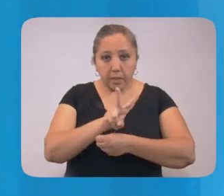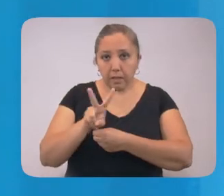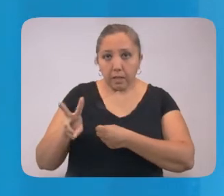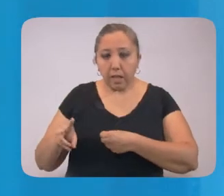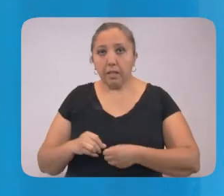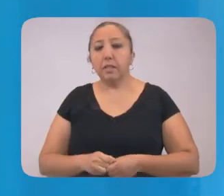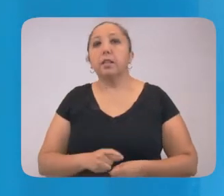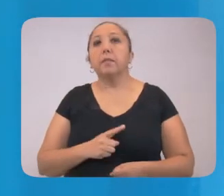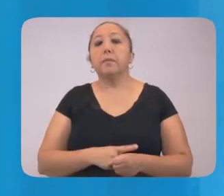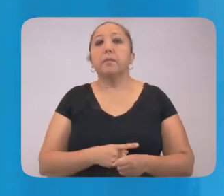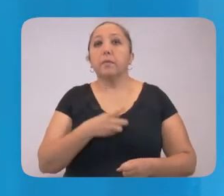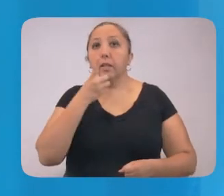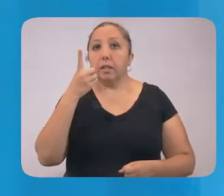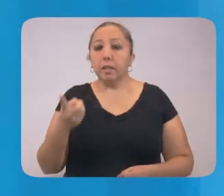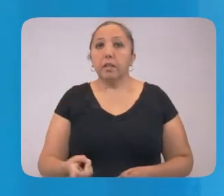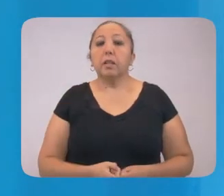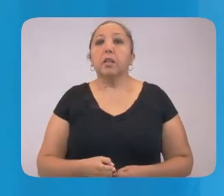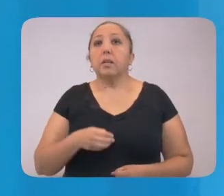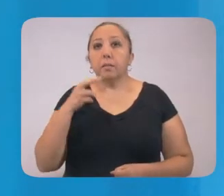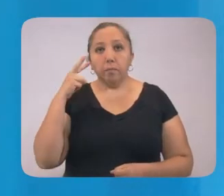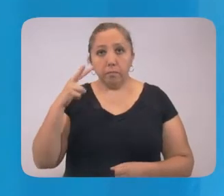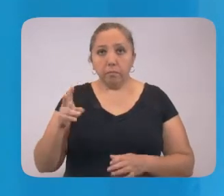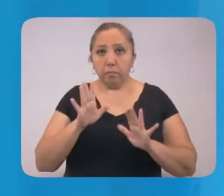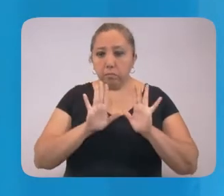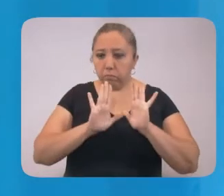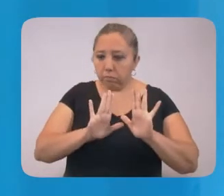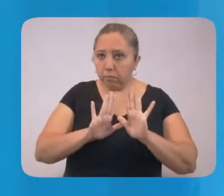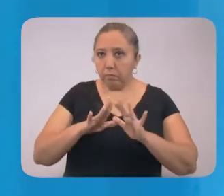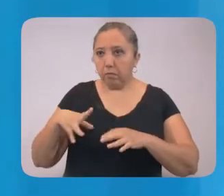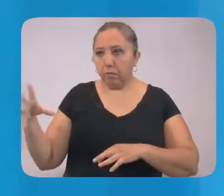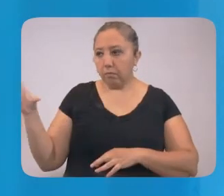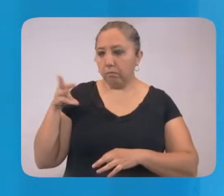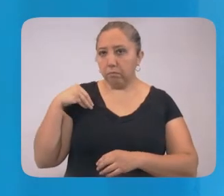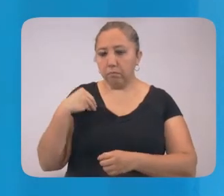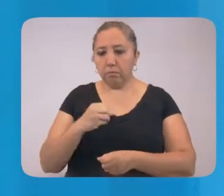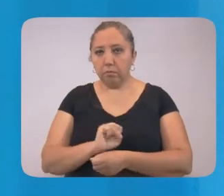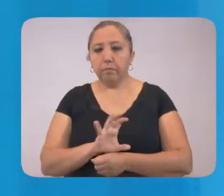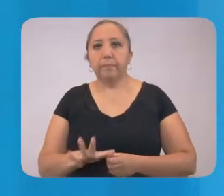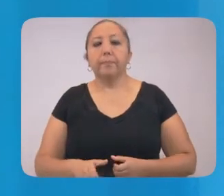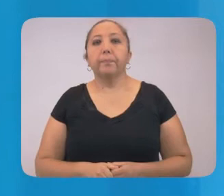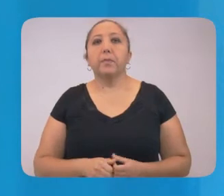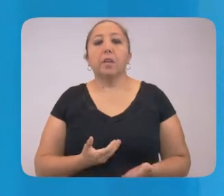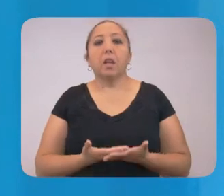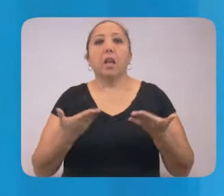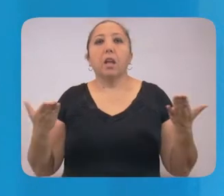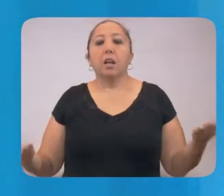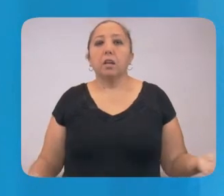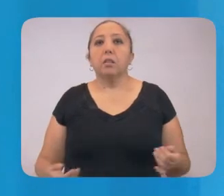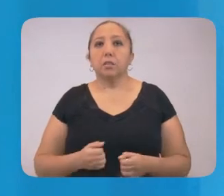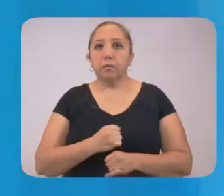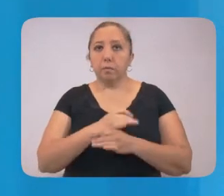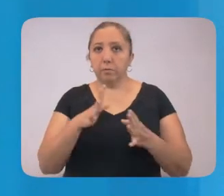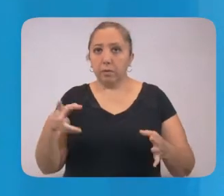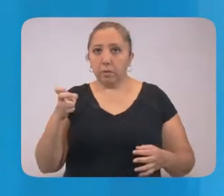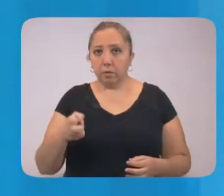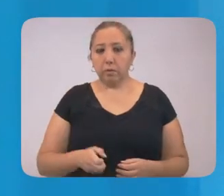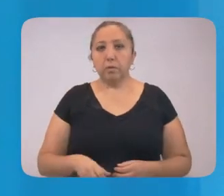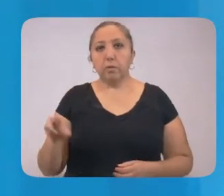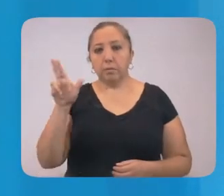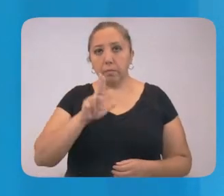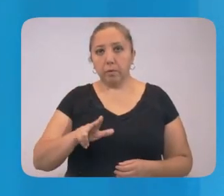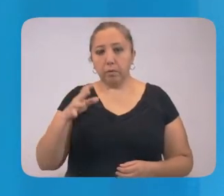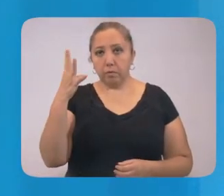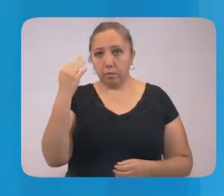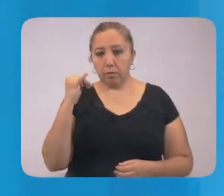epidemiológica permitirá cortar oportunamente cadenas de contagio a continuación el parte médico de este